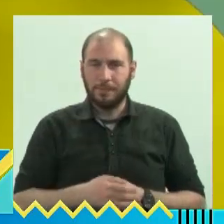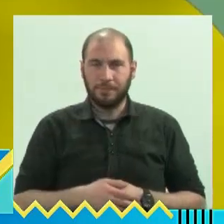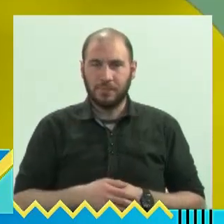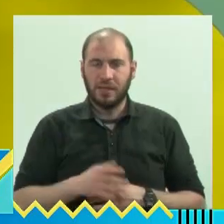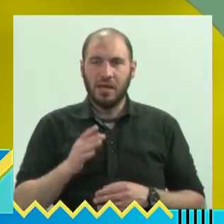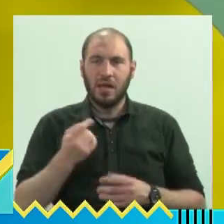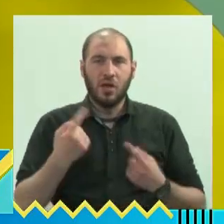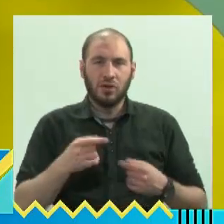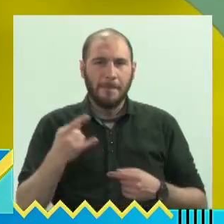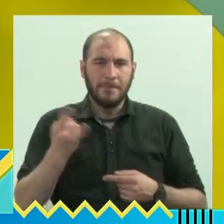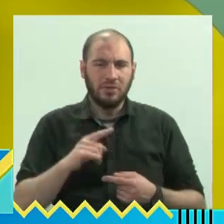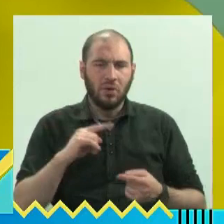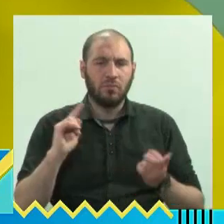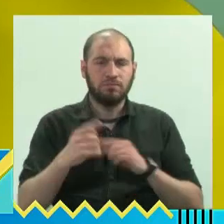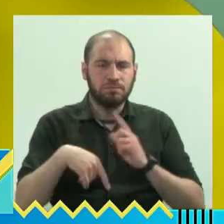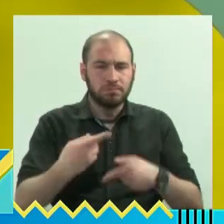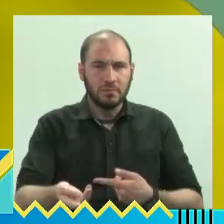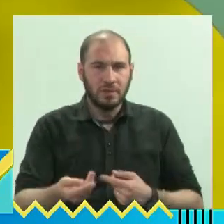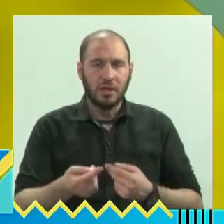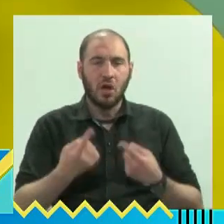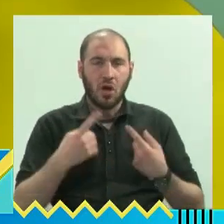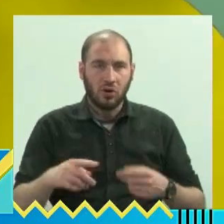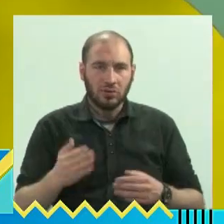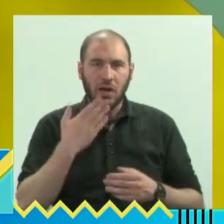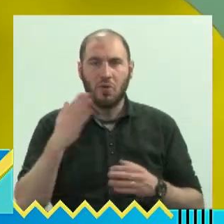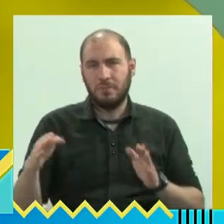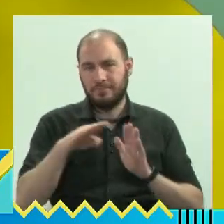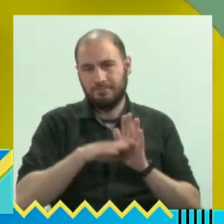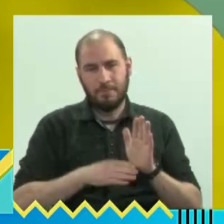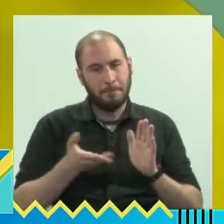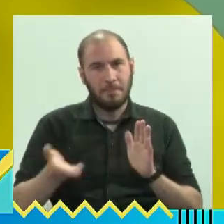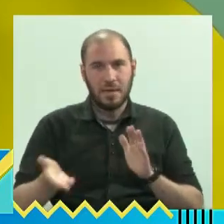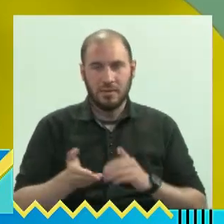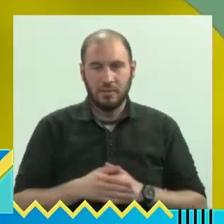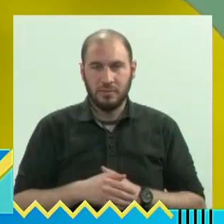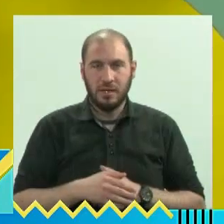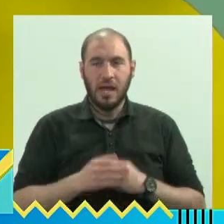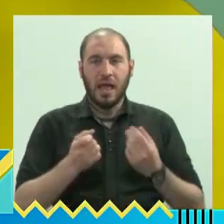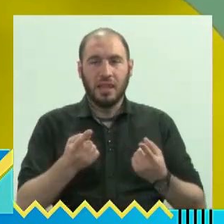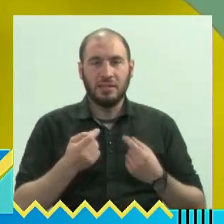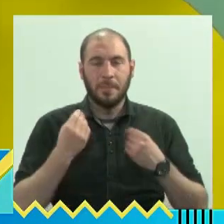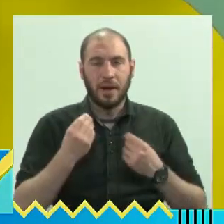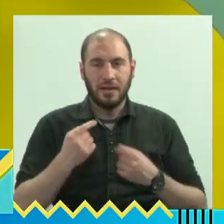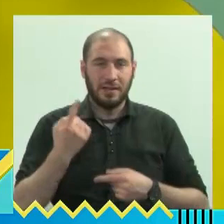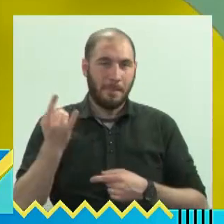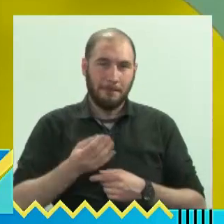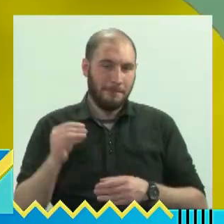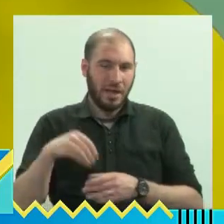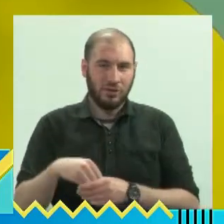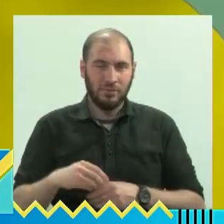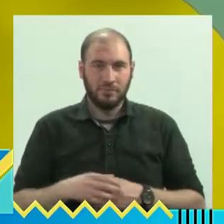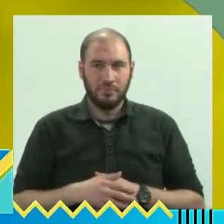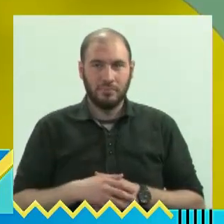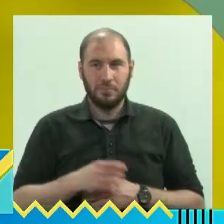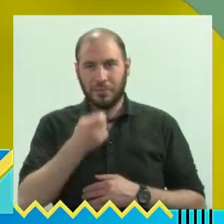qué se puede convertir en mito en el futuro, y bueno, aquello que pueda cumplir con esa serie de condiciones que necesita para constituirse como tal, digamos,